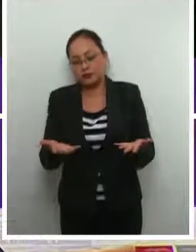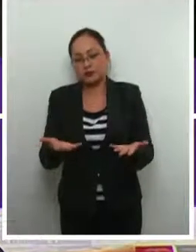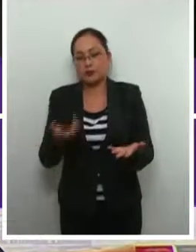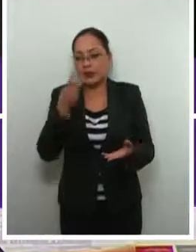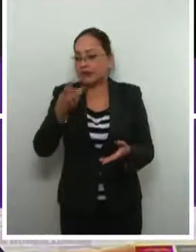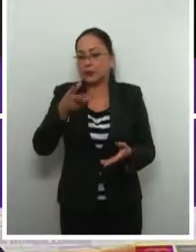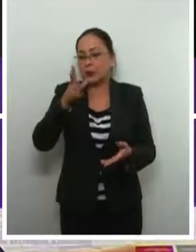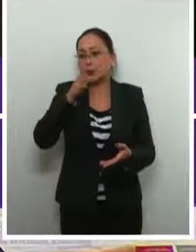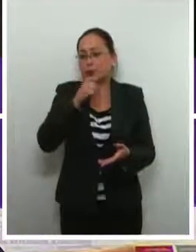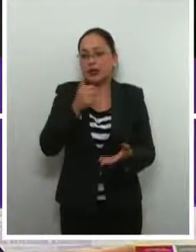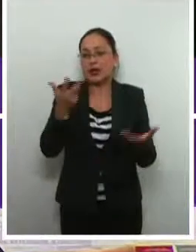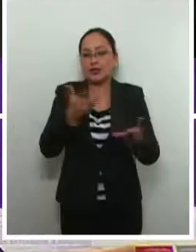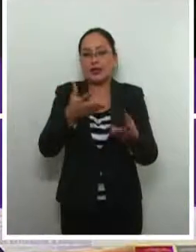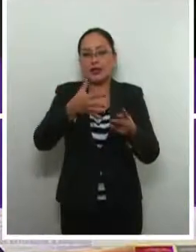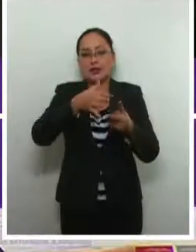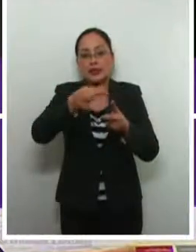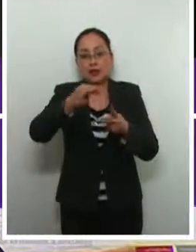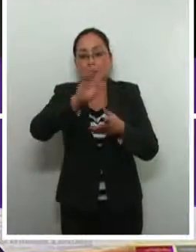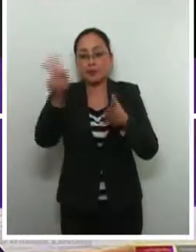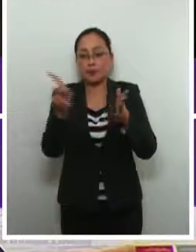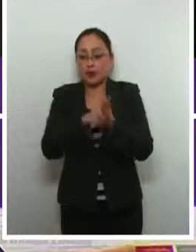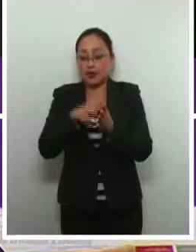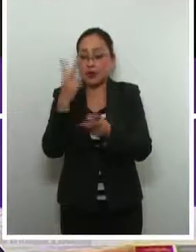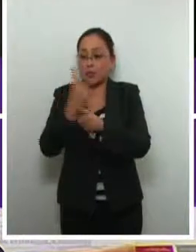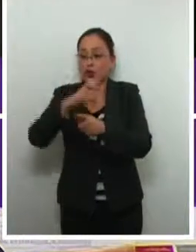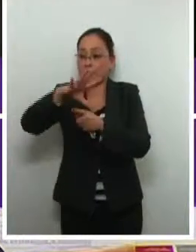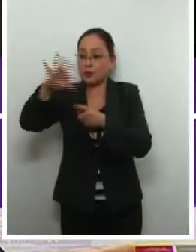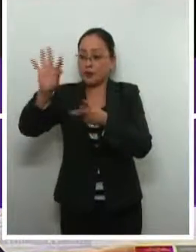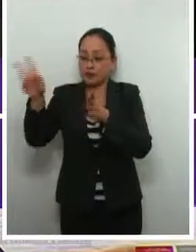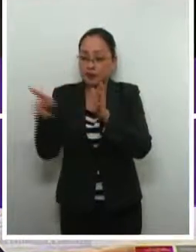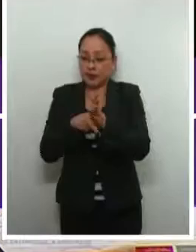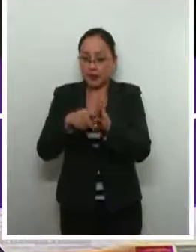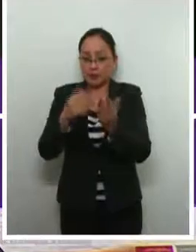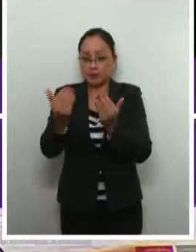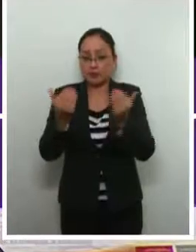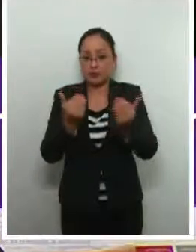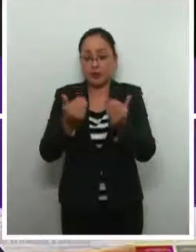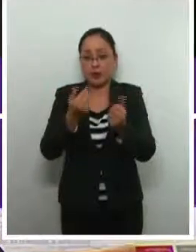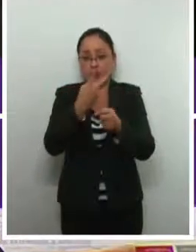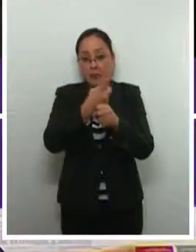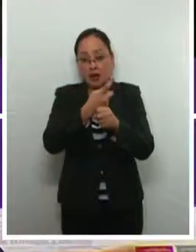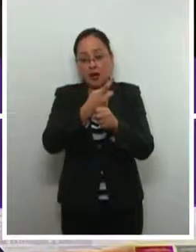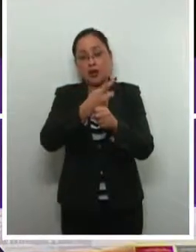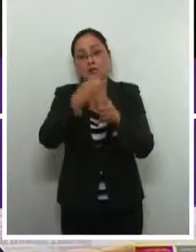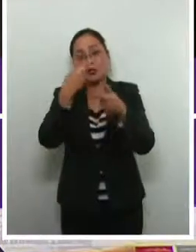indebido, reservas sobre las reservas presentadas.